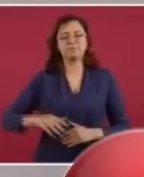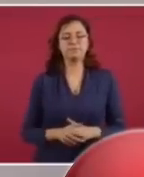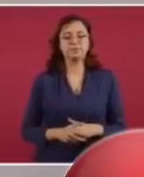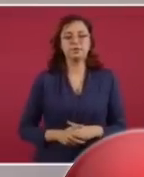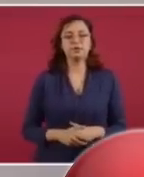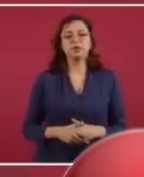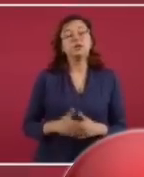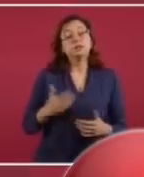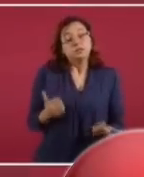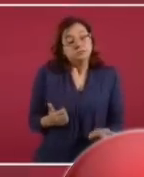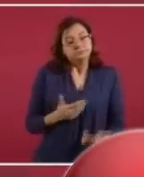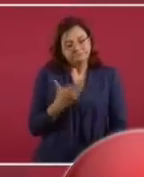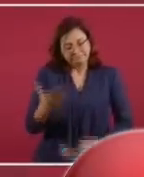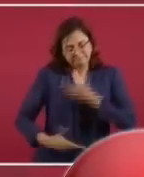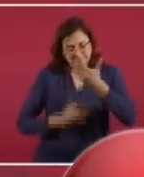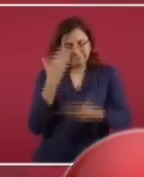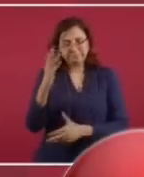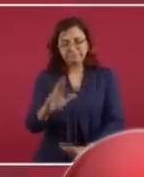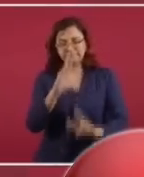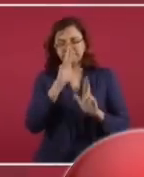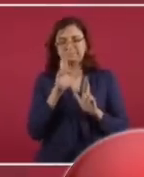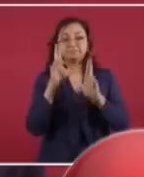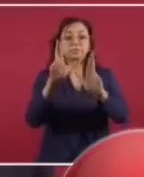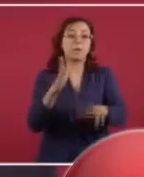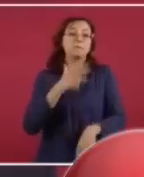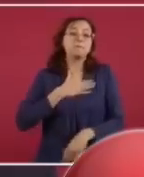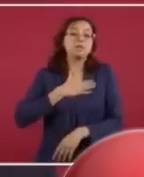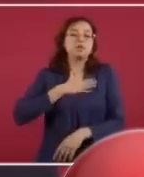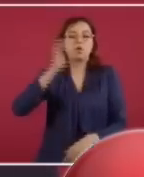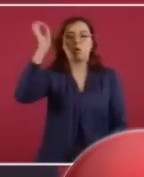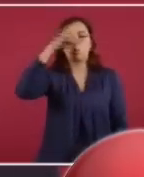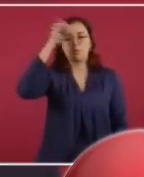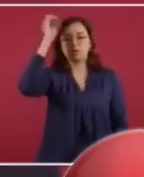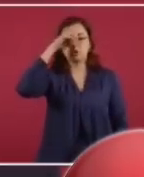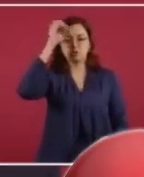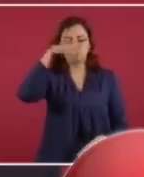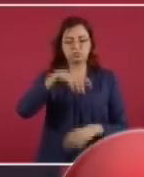con todo respeto, es una opinión,